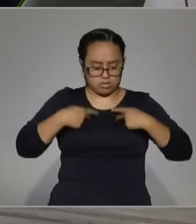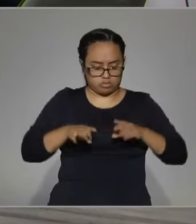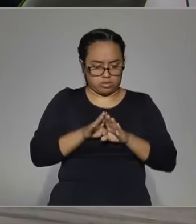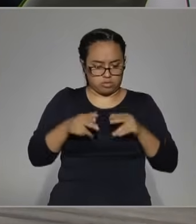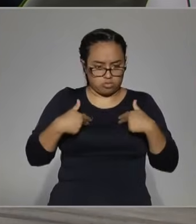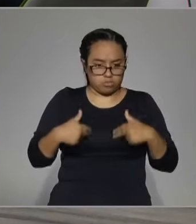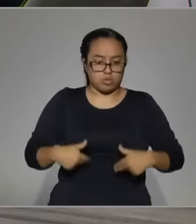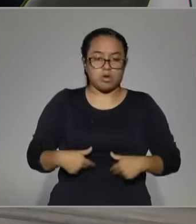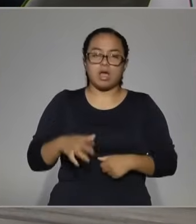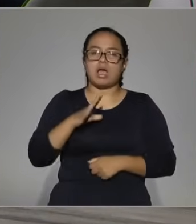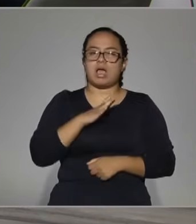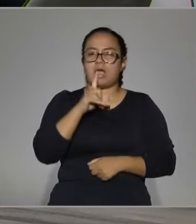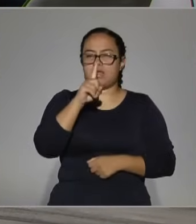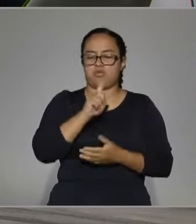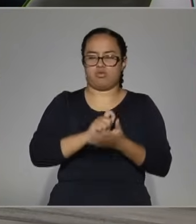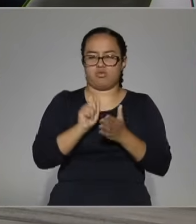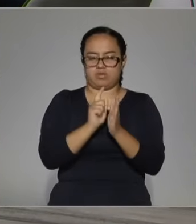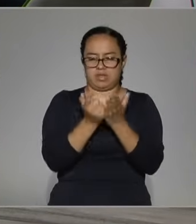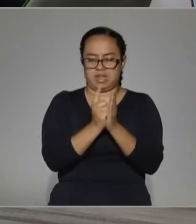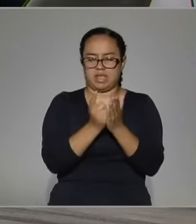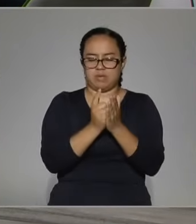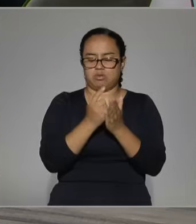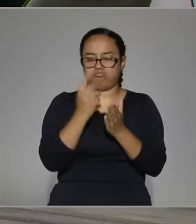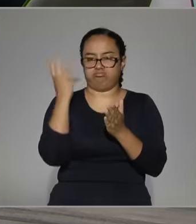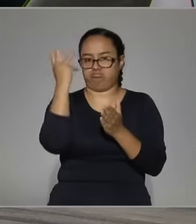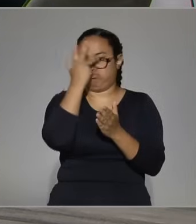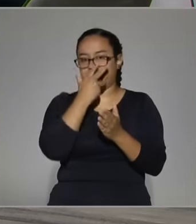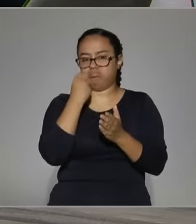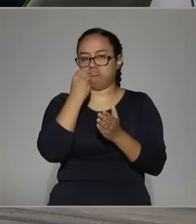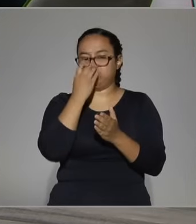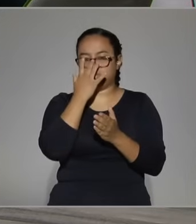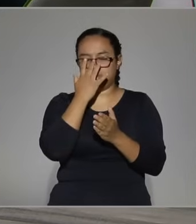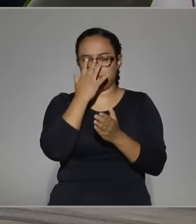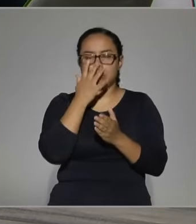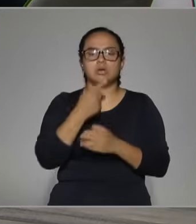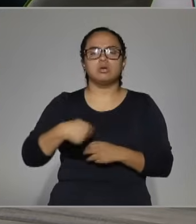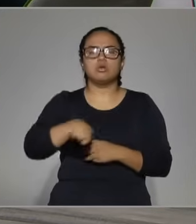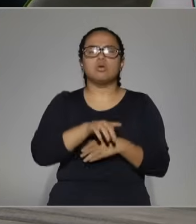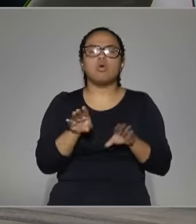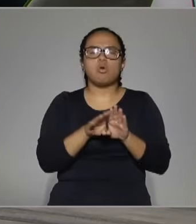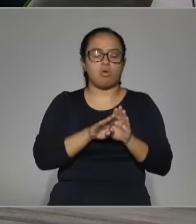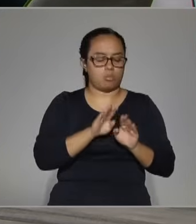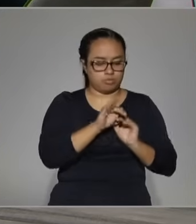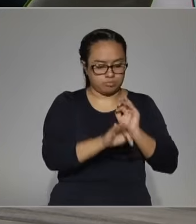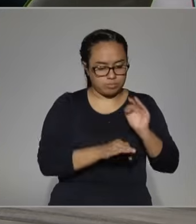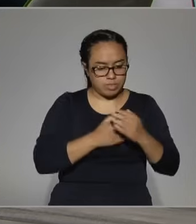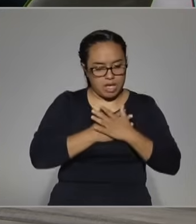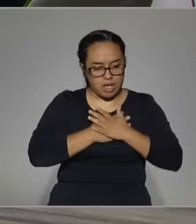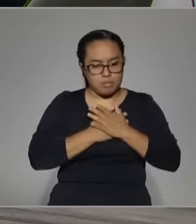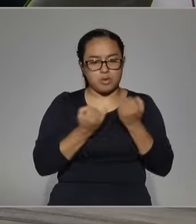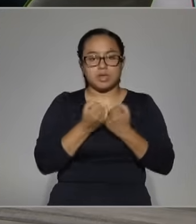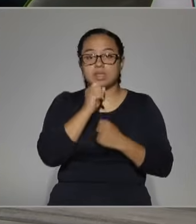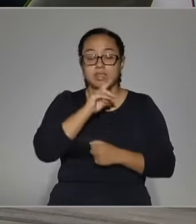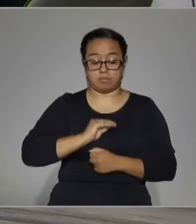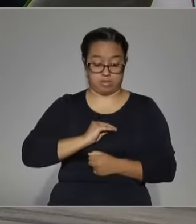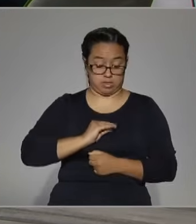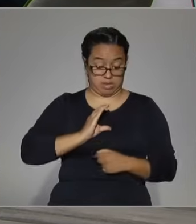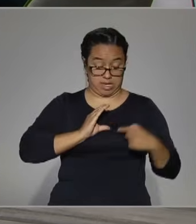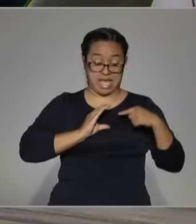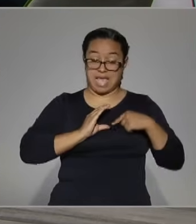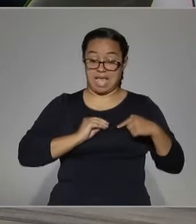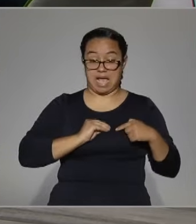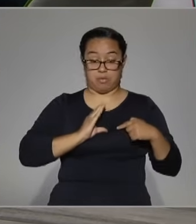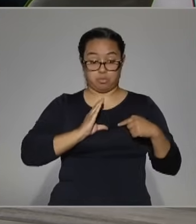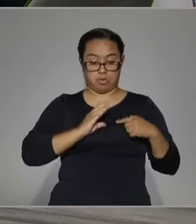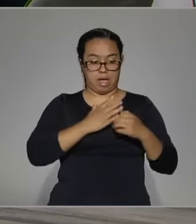libro maravilloso a este respecto. ¿Cómo podemos nosotros hacerlo? Con amor y con autoestima, educar con amor y con